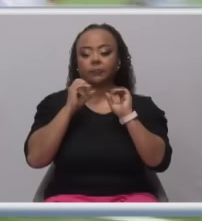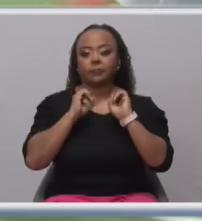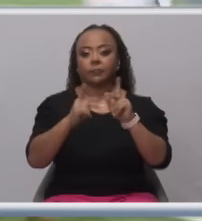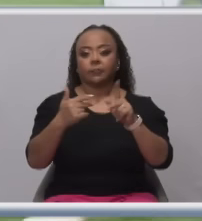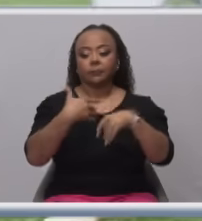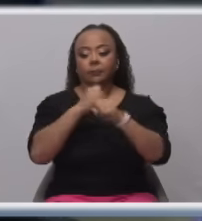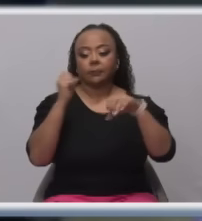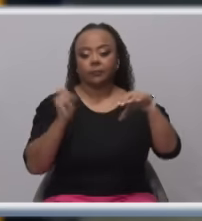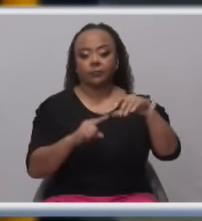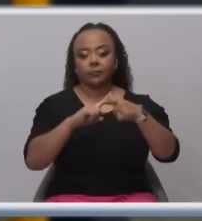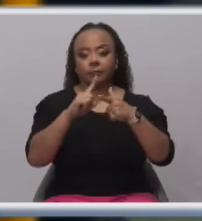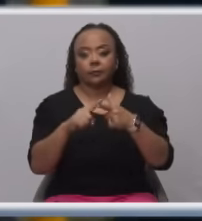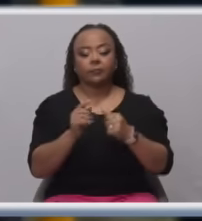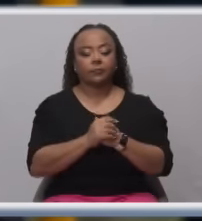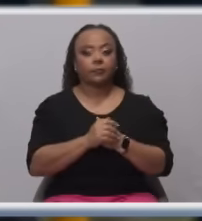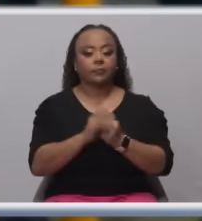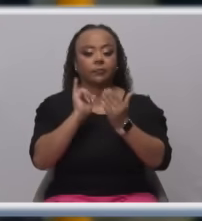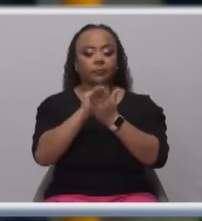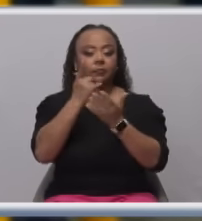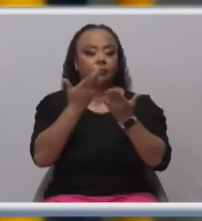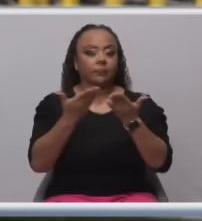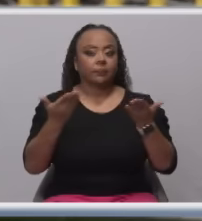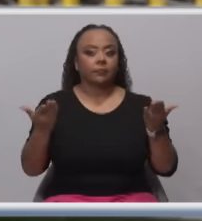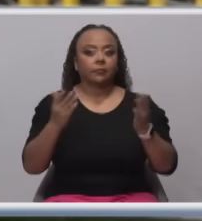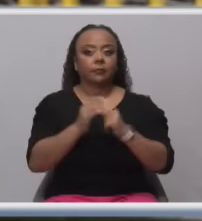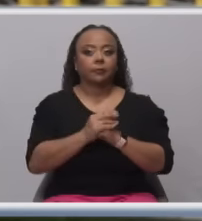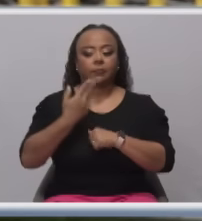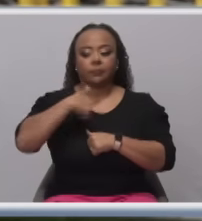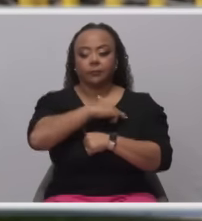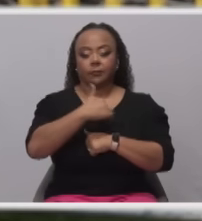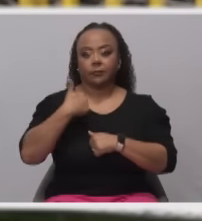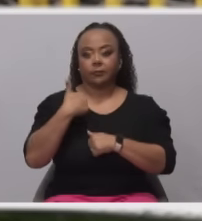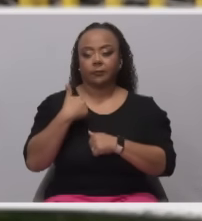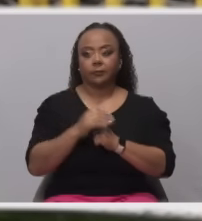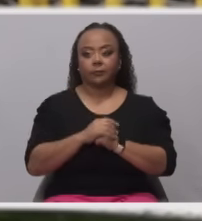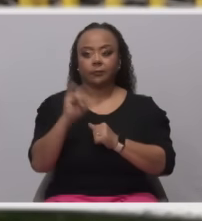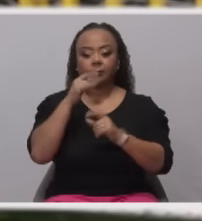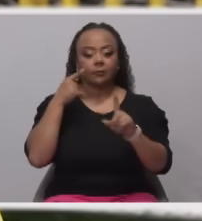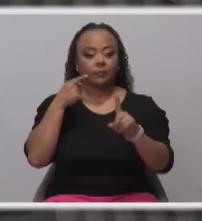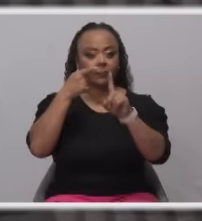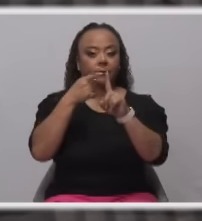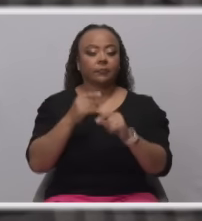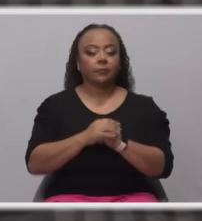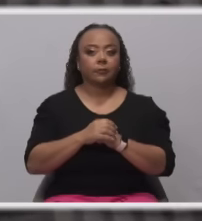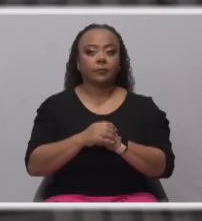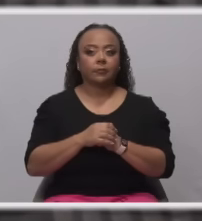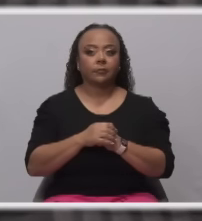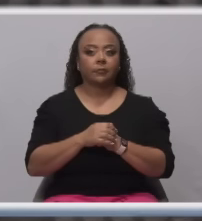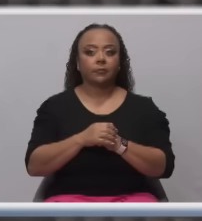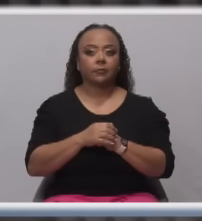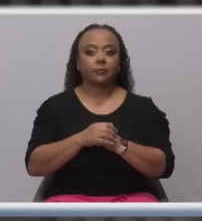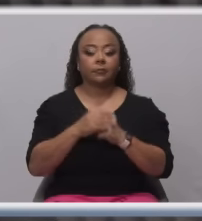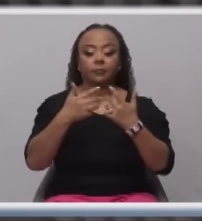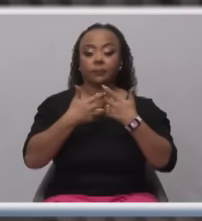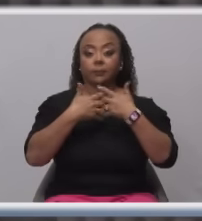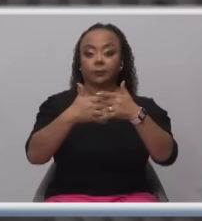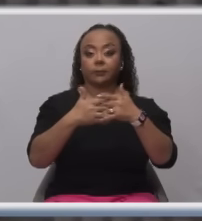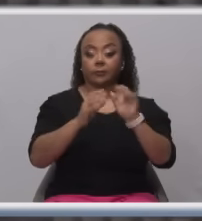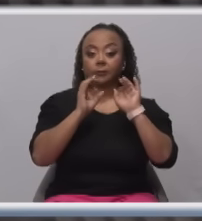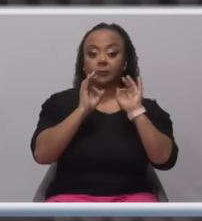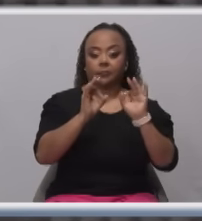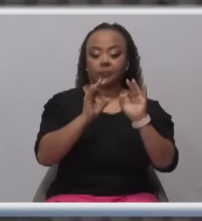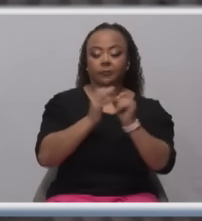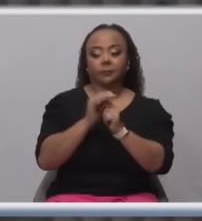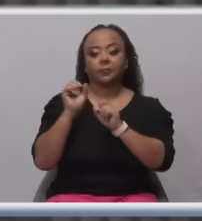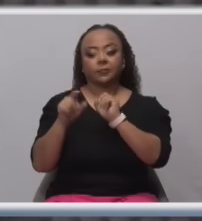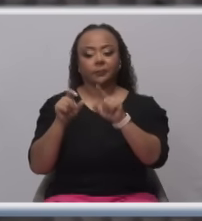entonces eh Esa ha sido una de las cosas que nos que hemos tenido como meta este torneo si la defensa ha estado bien la